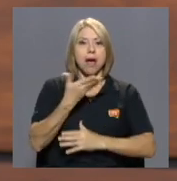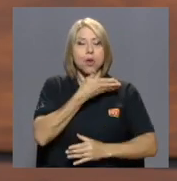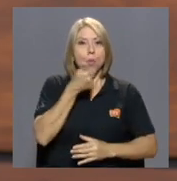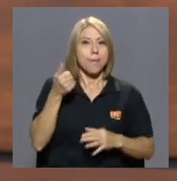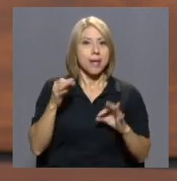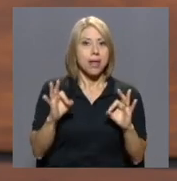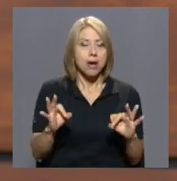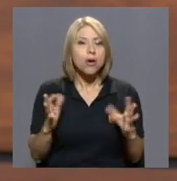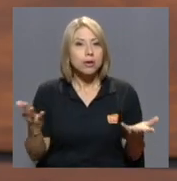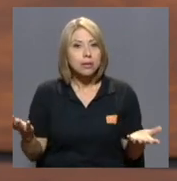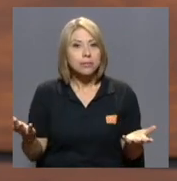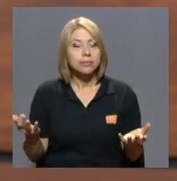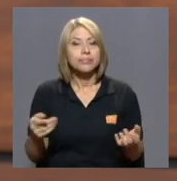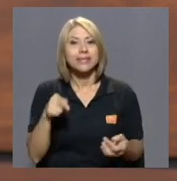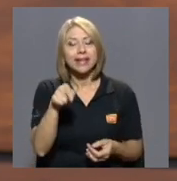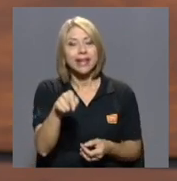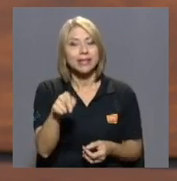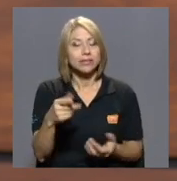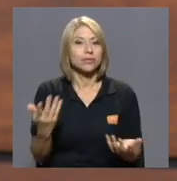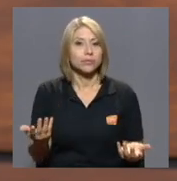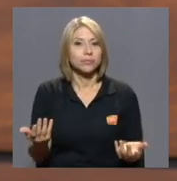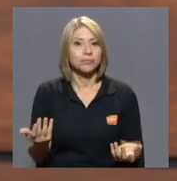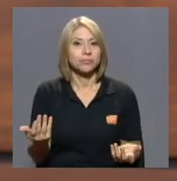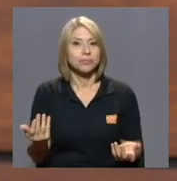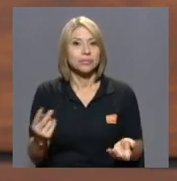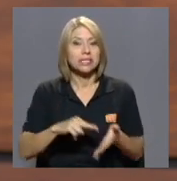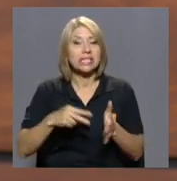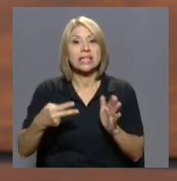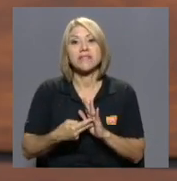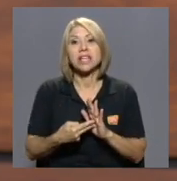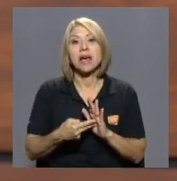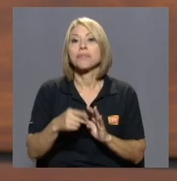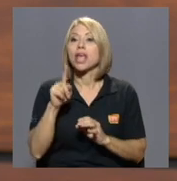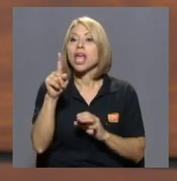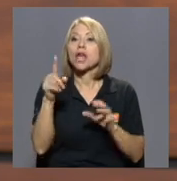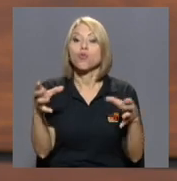eso nos lleva a que en un distrito electoral,